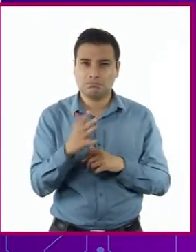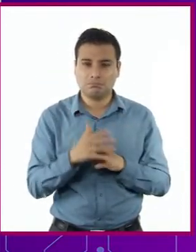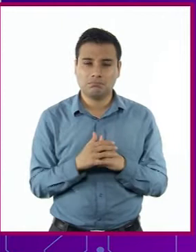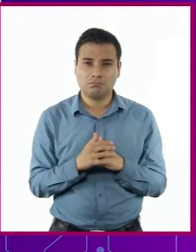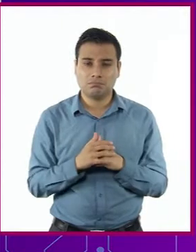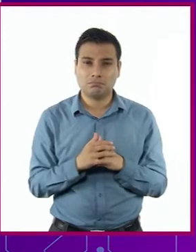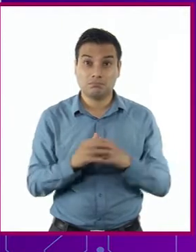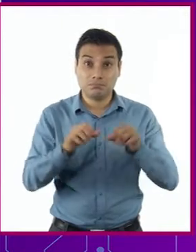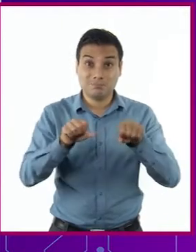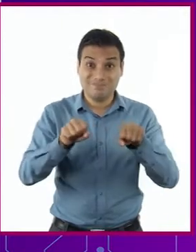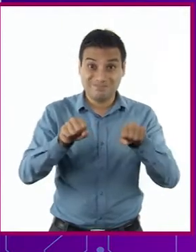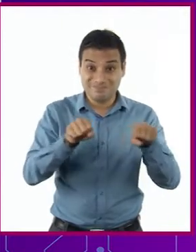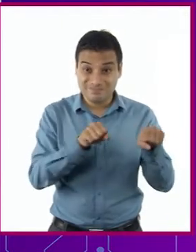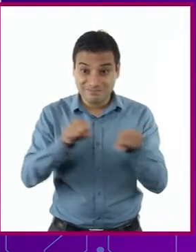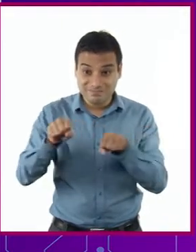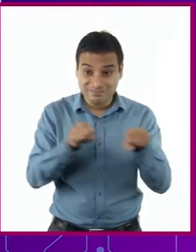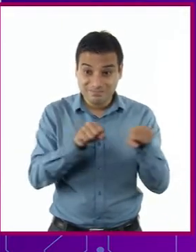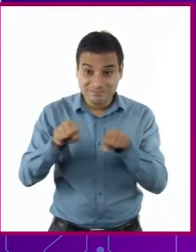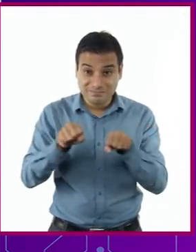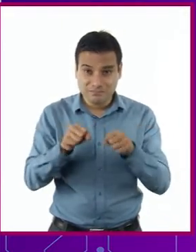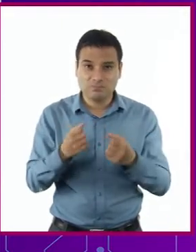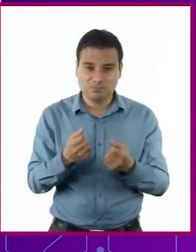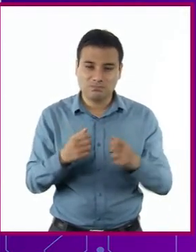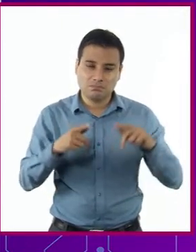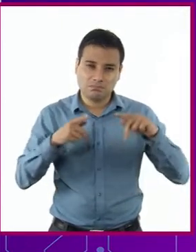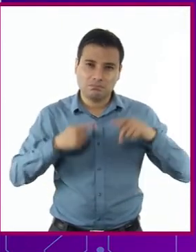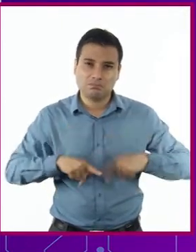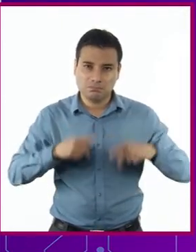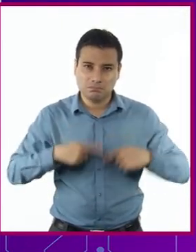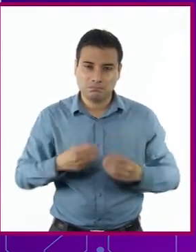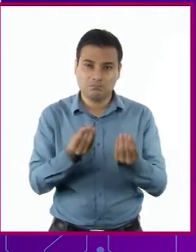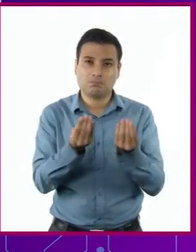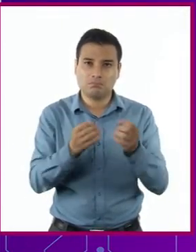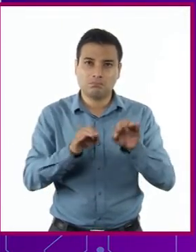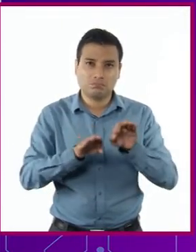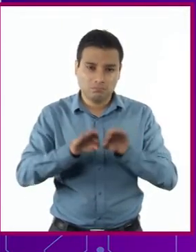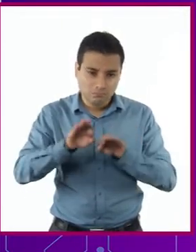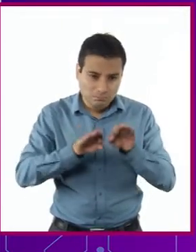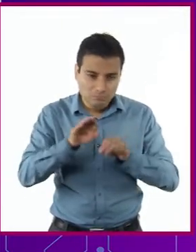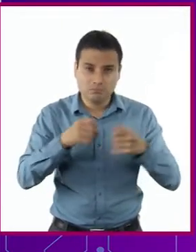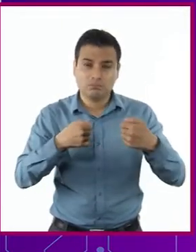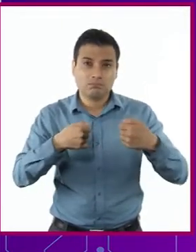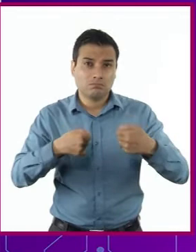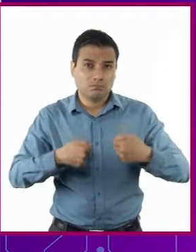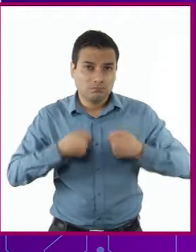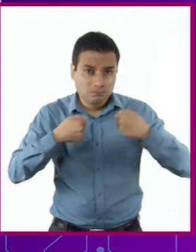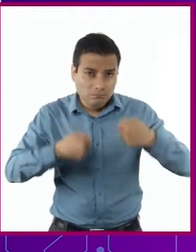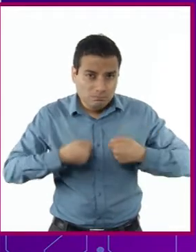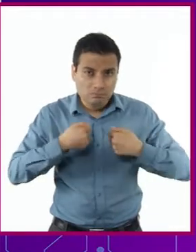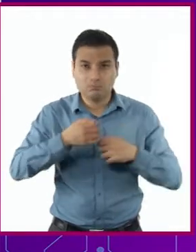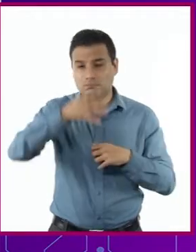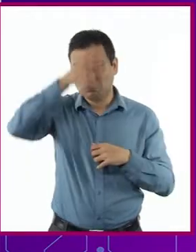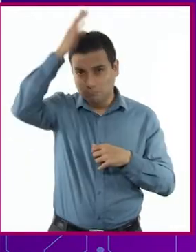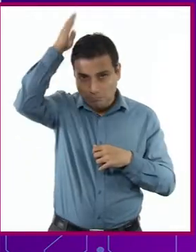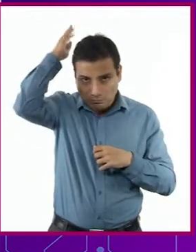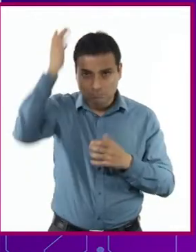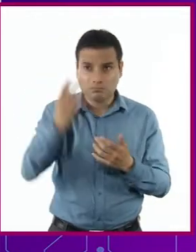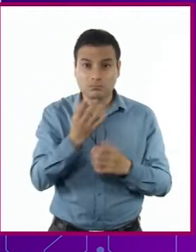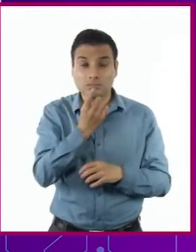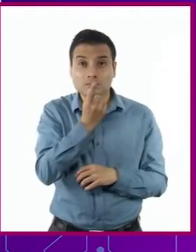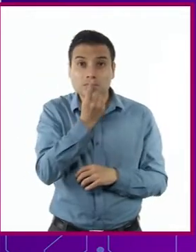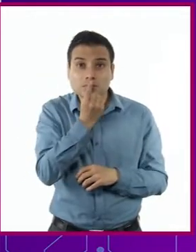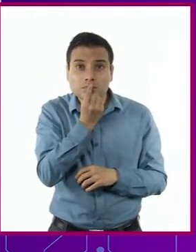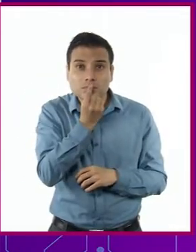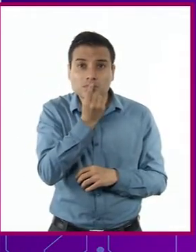En el terremoto se trabajó con mucha gente, muchos jóvenes, muchos bomberos, muchos